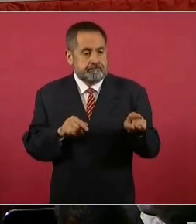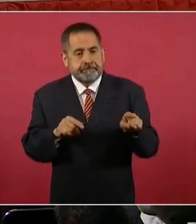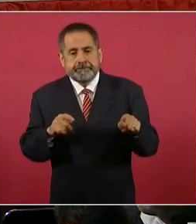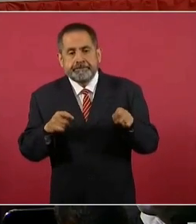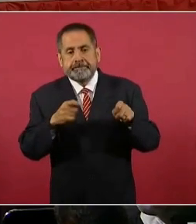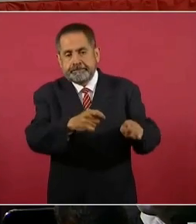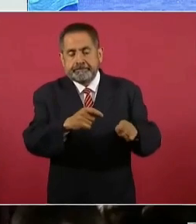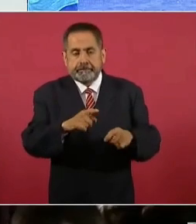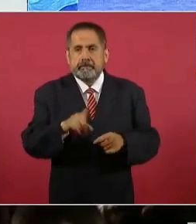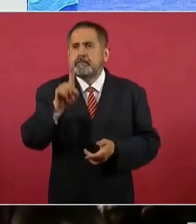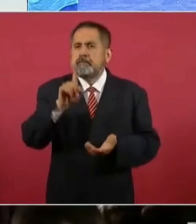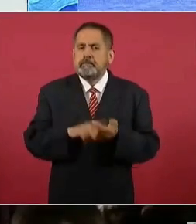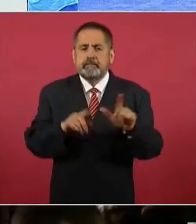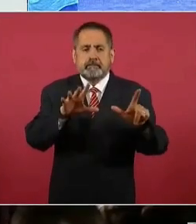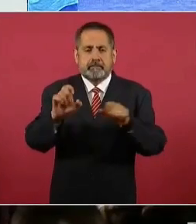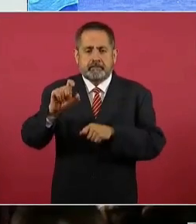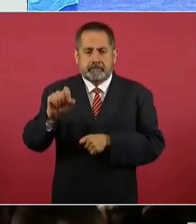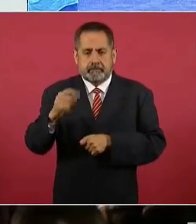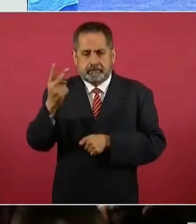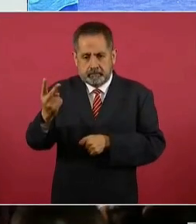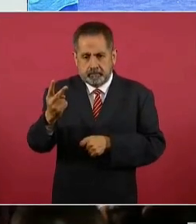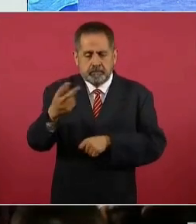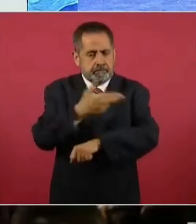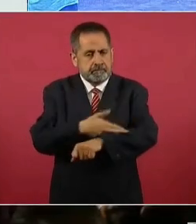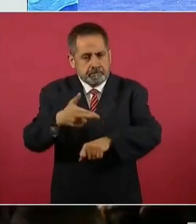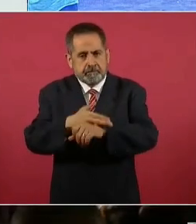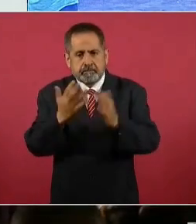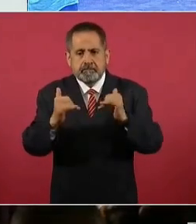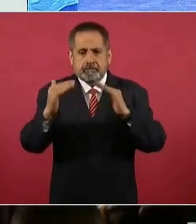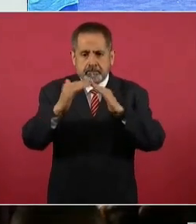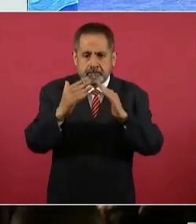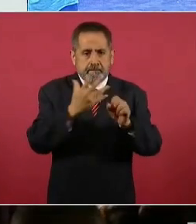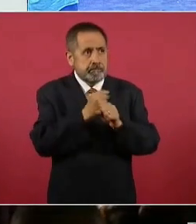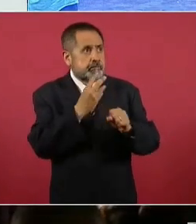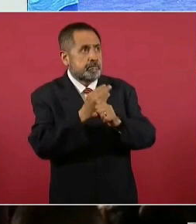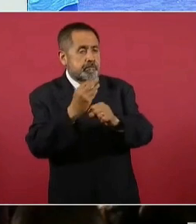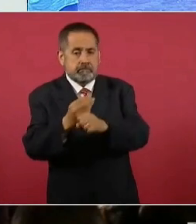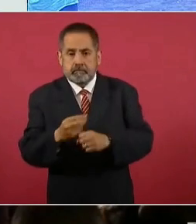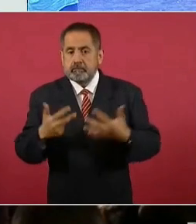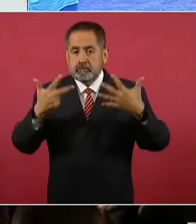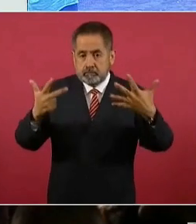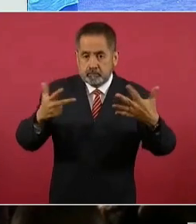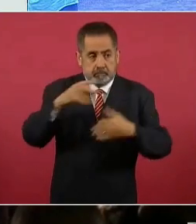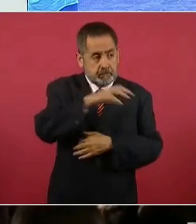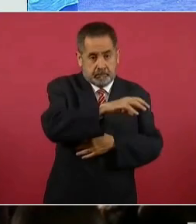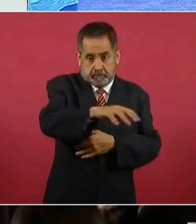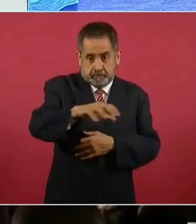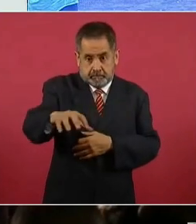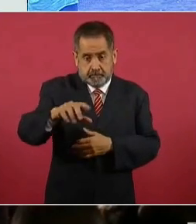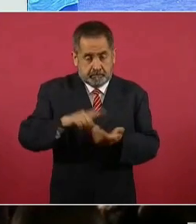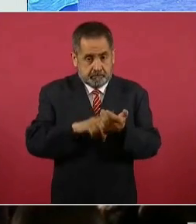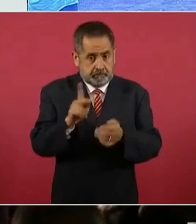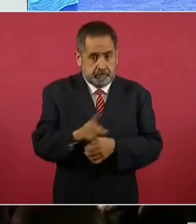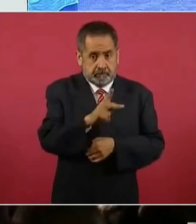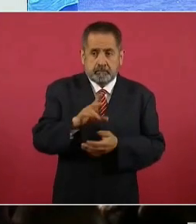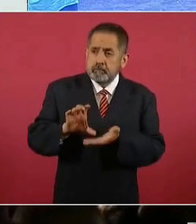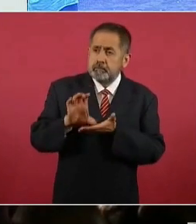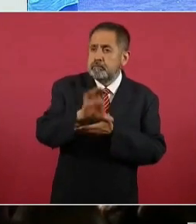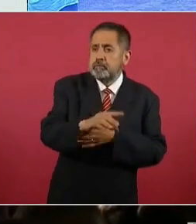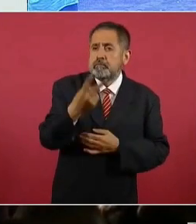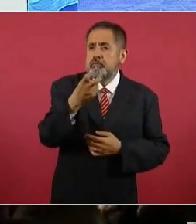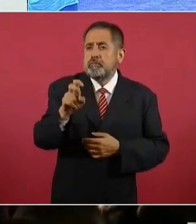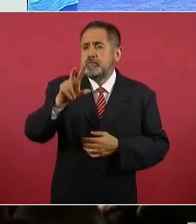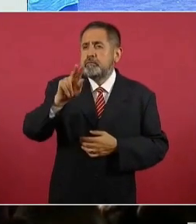las 1722 acciones de vivienda que se han hecho los 8 pueblos con una inversión de 284